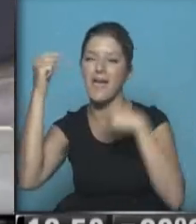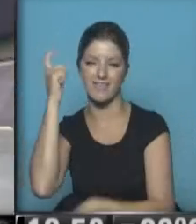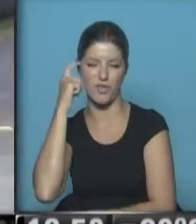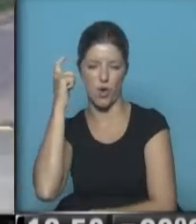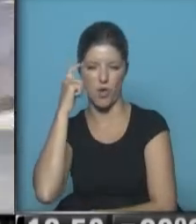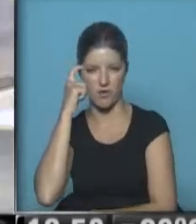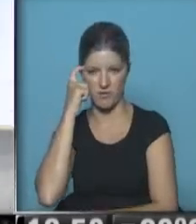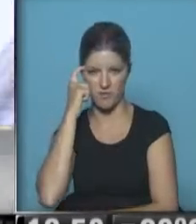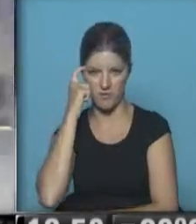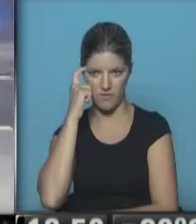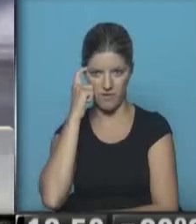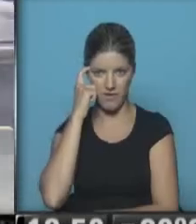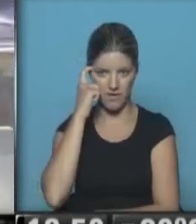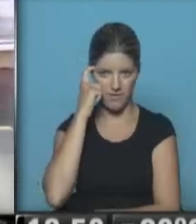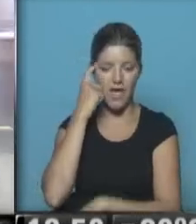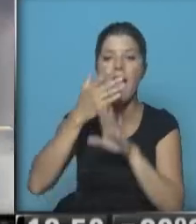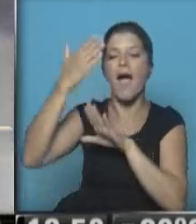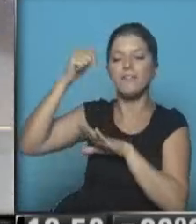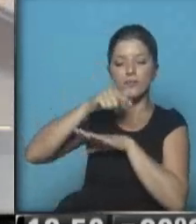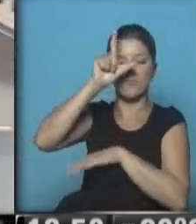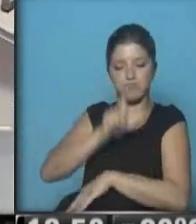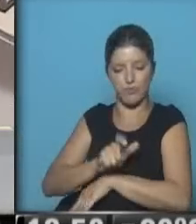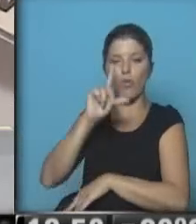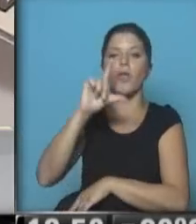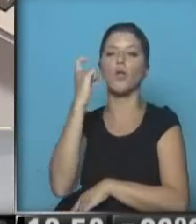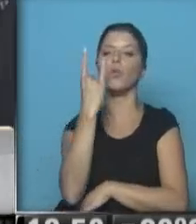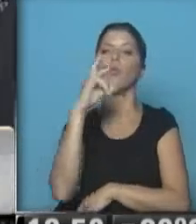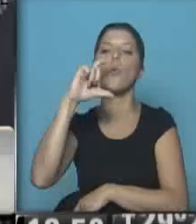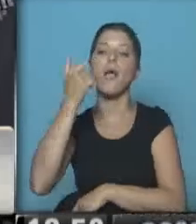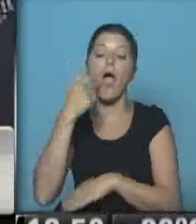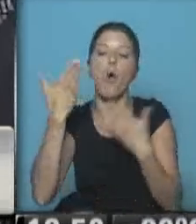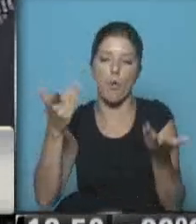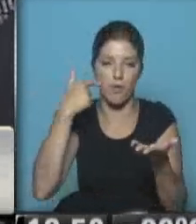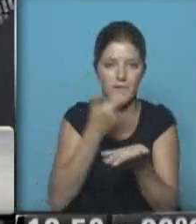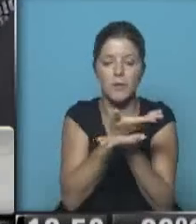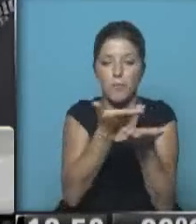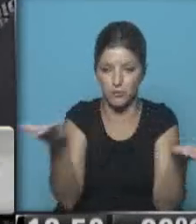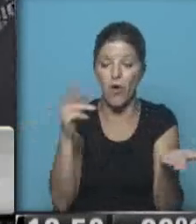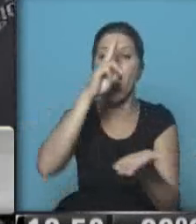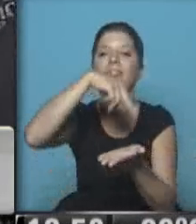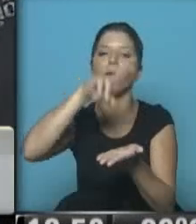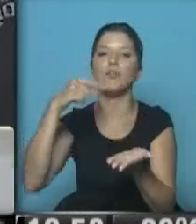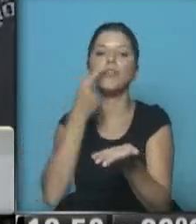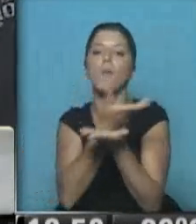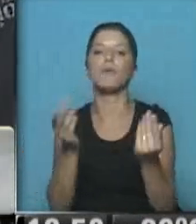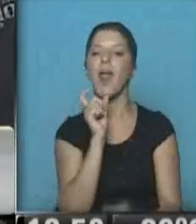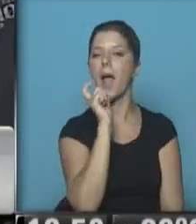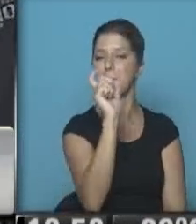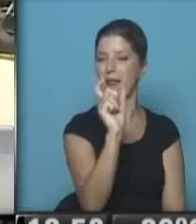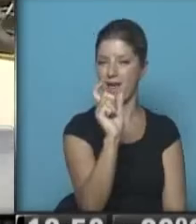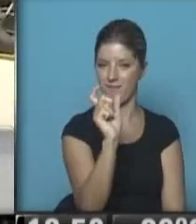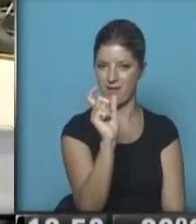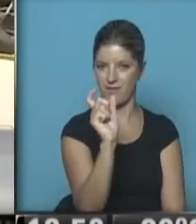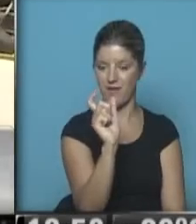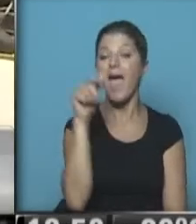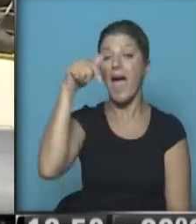viaje psicoanalítico a la esencia de Luca Prodan. Obviamente que sea parte de la exposición de la biblioteca tiene que ver con la palabra, nada más y nada menos, allá en el